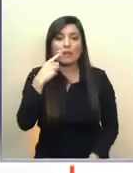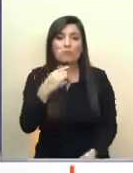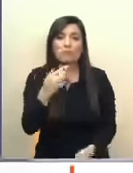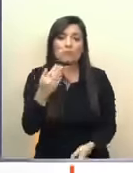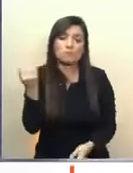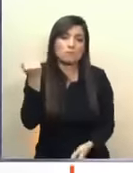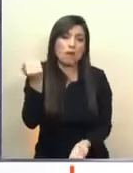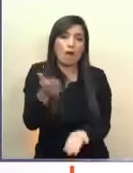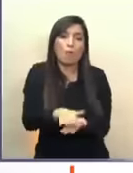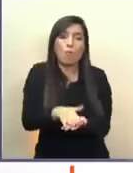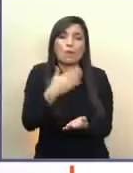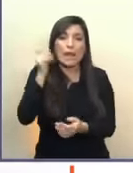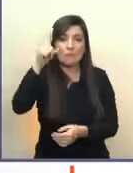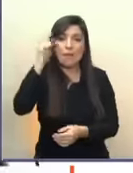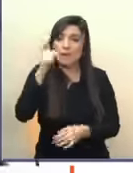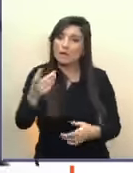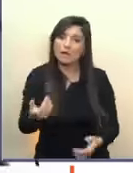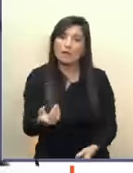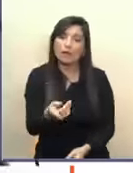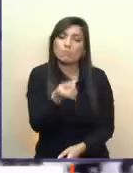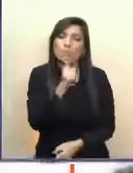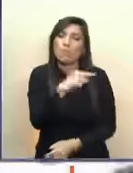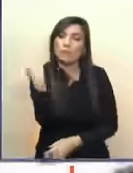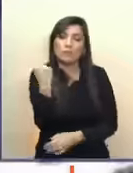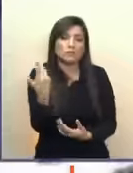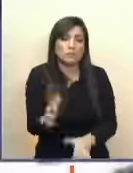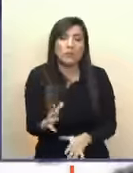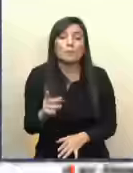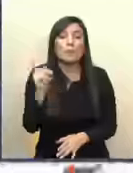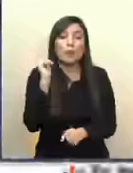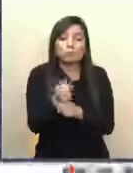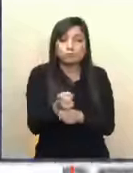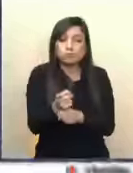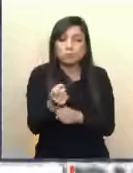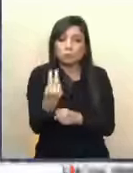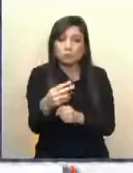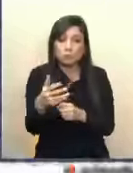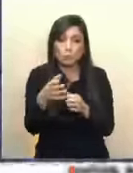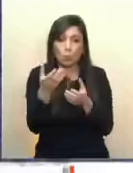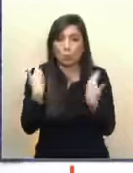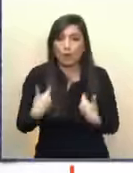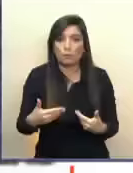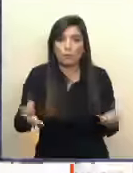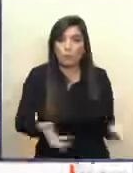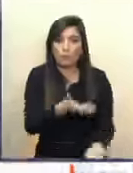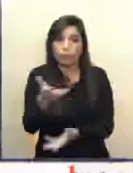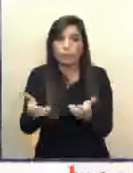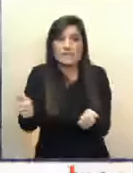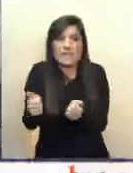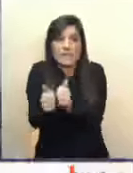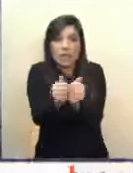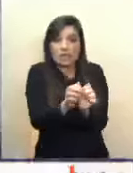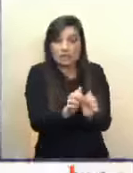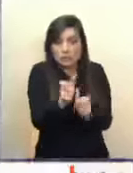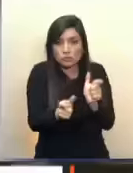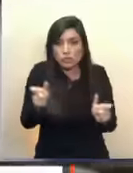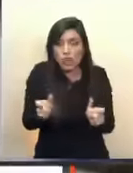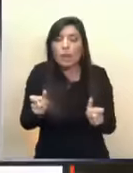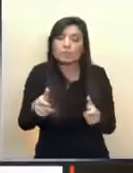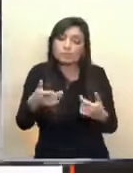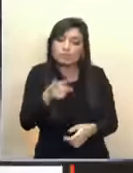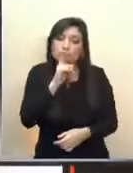inminente. La voluntad del Führer era que incineren su cuerpo, una orden que habrían llevado a cabo sus más cercanos. De ahí en